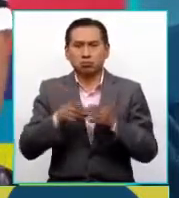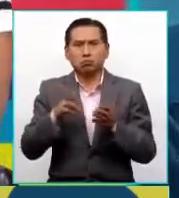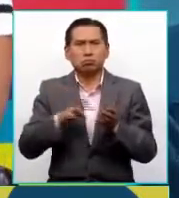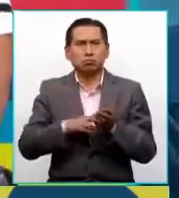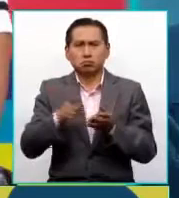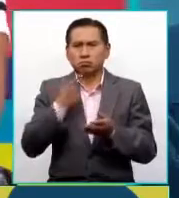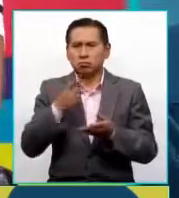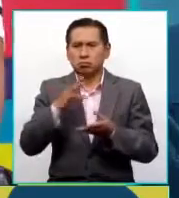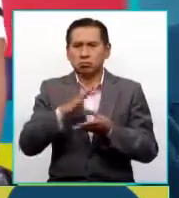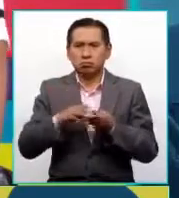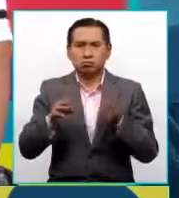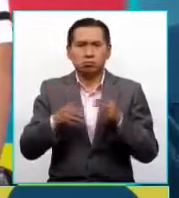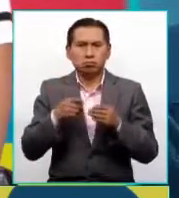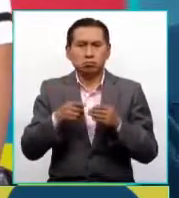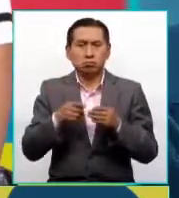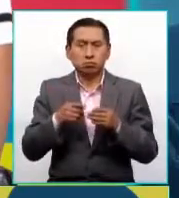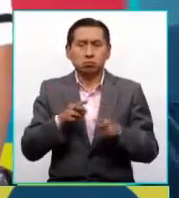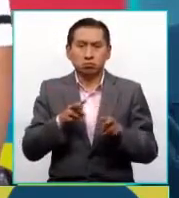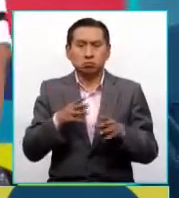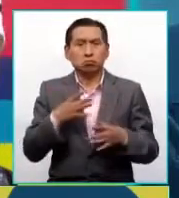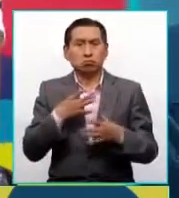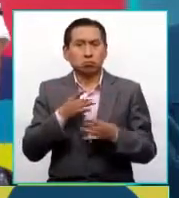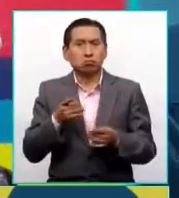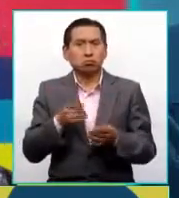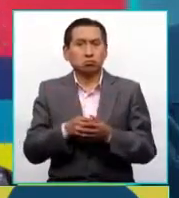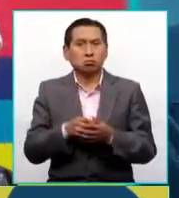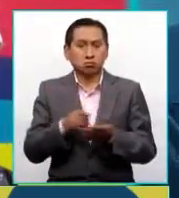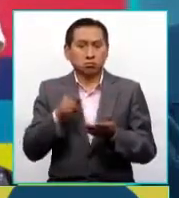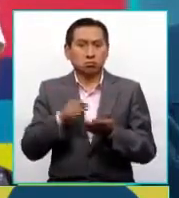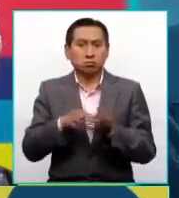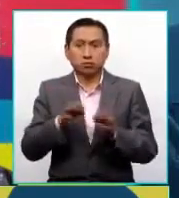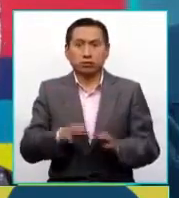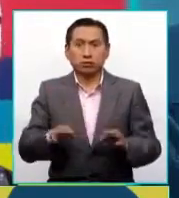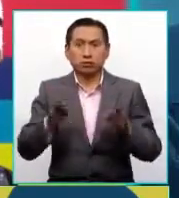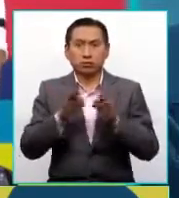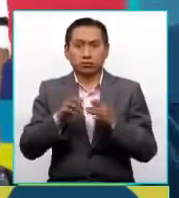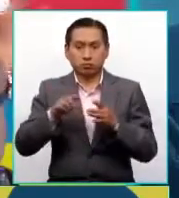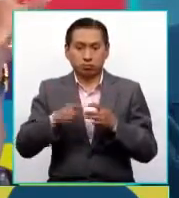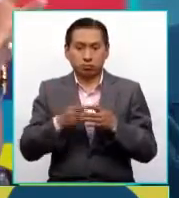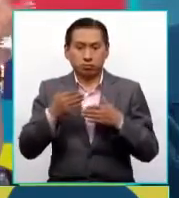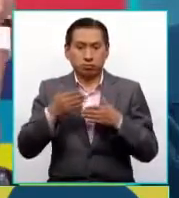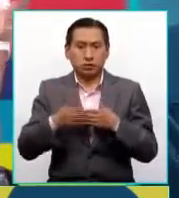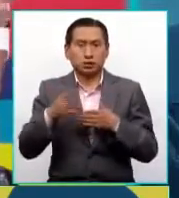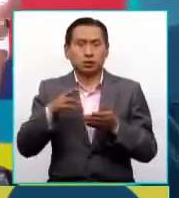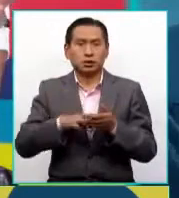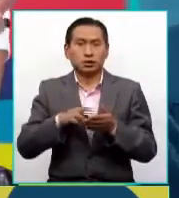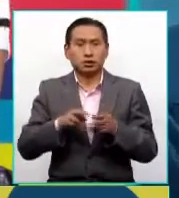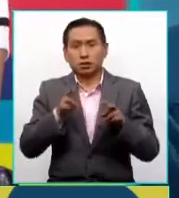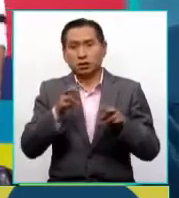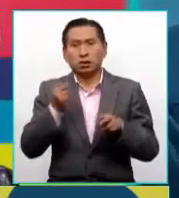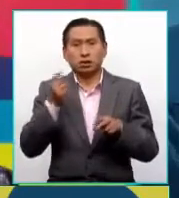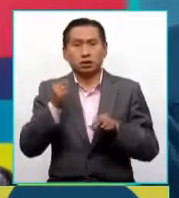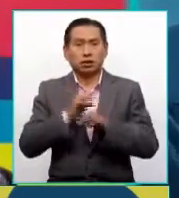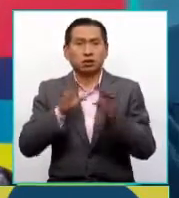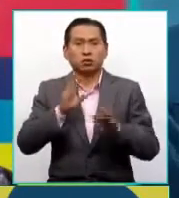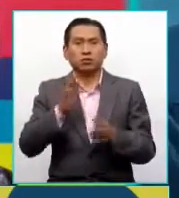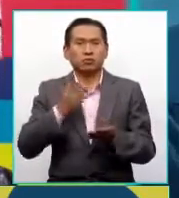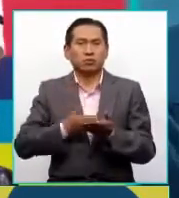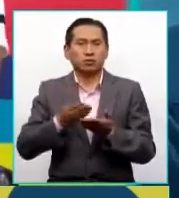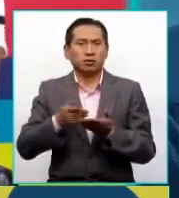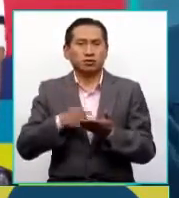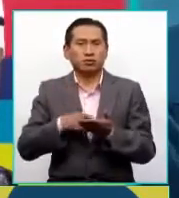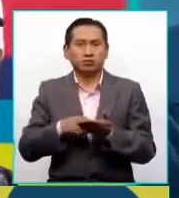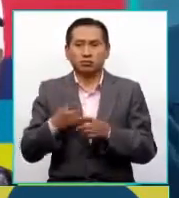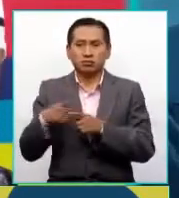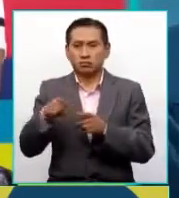me hablas de contar historias y me parece interesante porque es un punto de partida desde el cual también podemos entender tu propuesta y estos